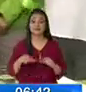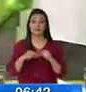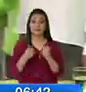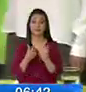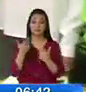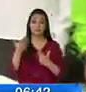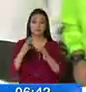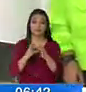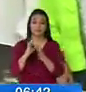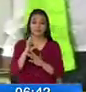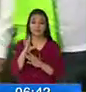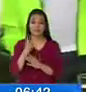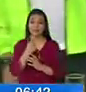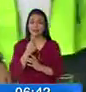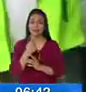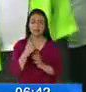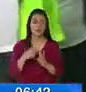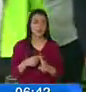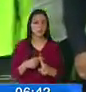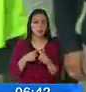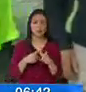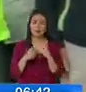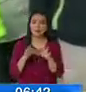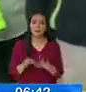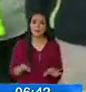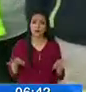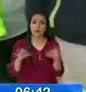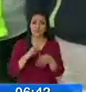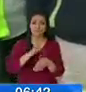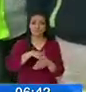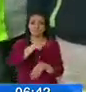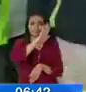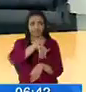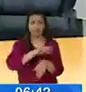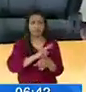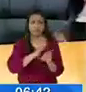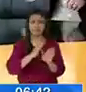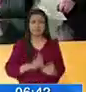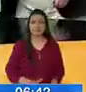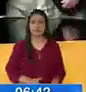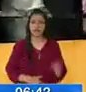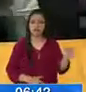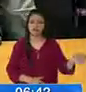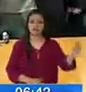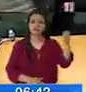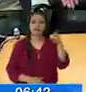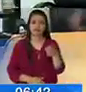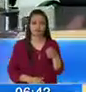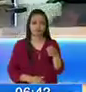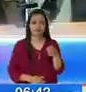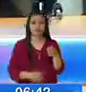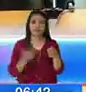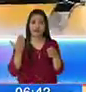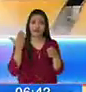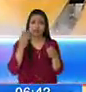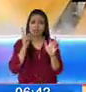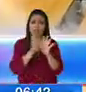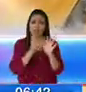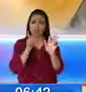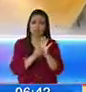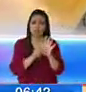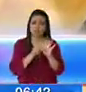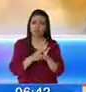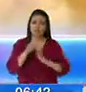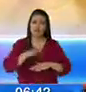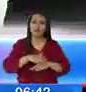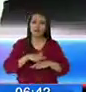País ven como necesario y urgente convocar a la Asamblea al fiscal general para que responda sobre las últimas denuncias que se han vertido en torno